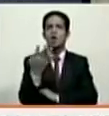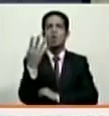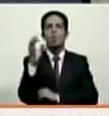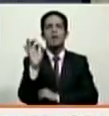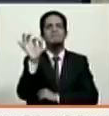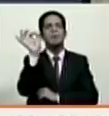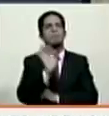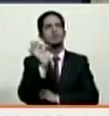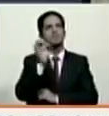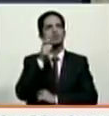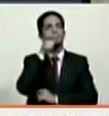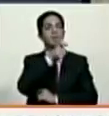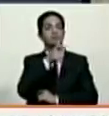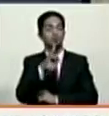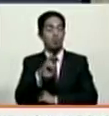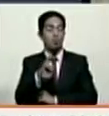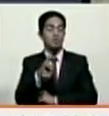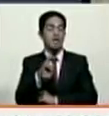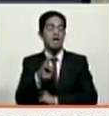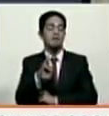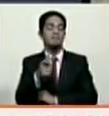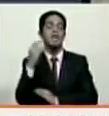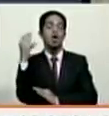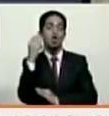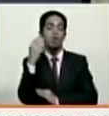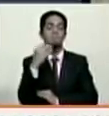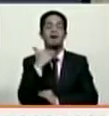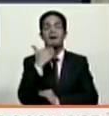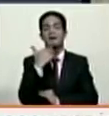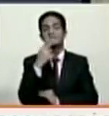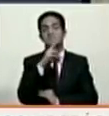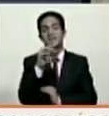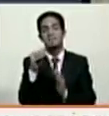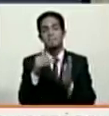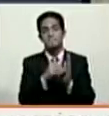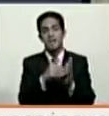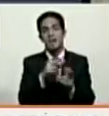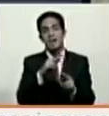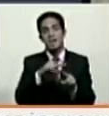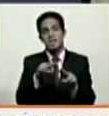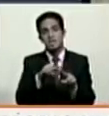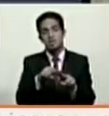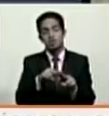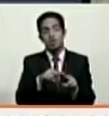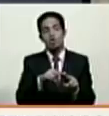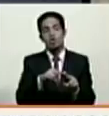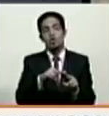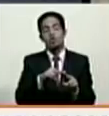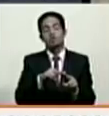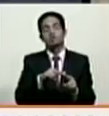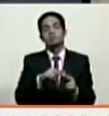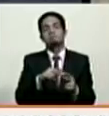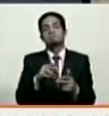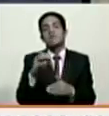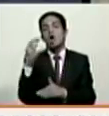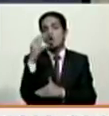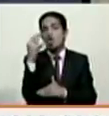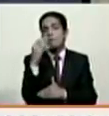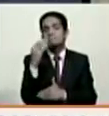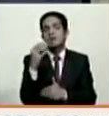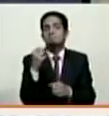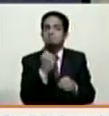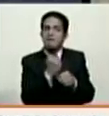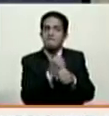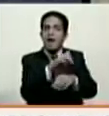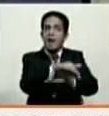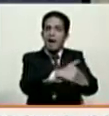los ciudadanos están en situación de pobreza, casi 20.000 niños y niñas de Cúcuta pues se encuentran trabajando en